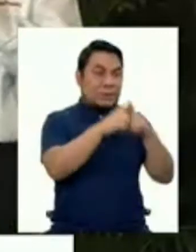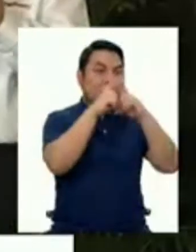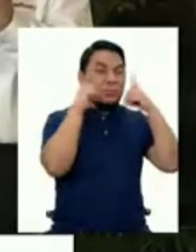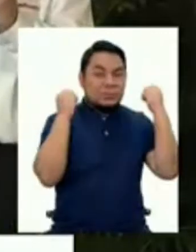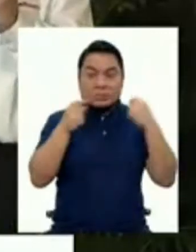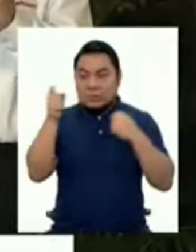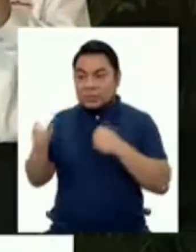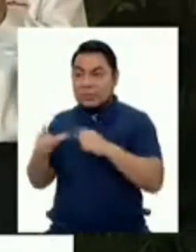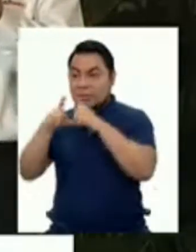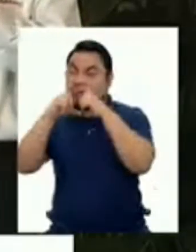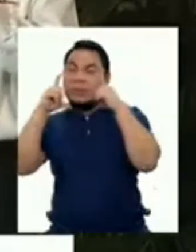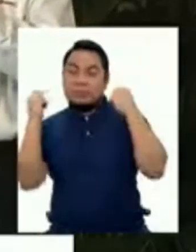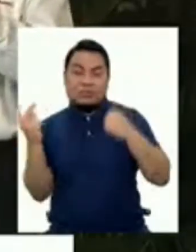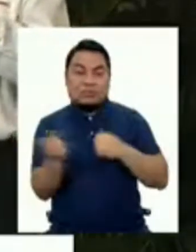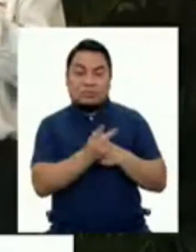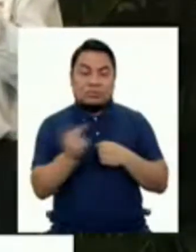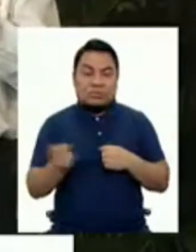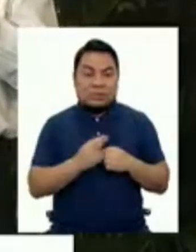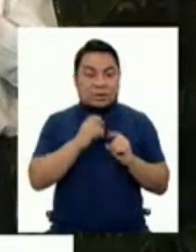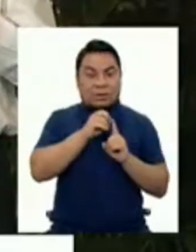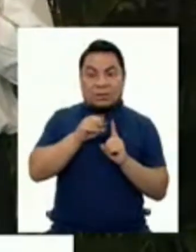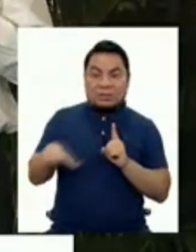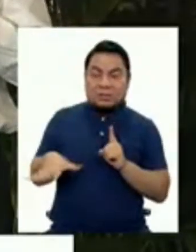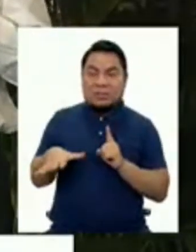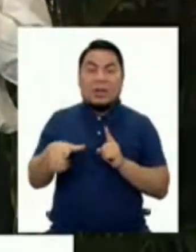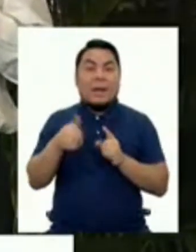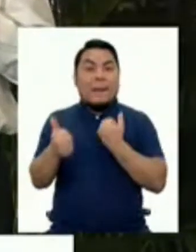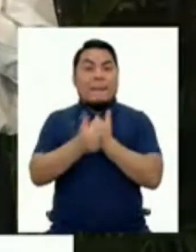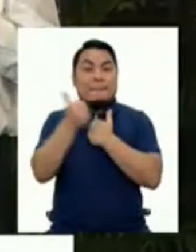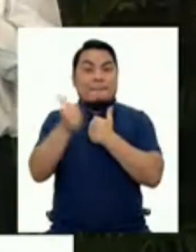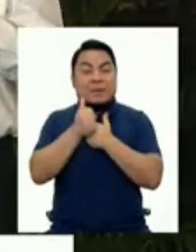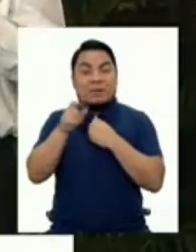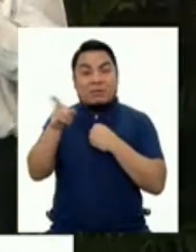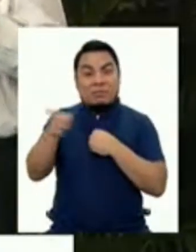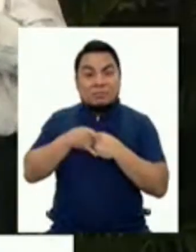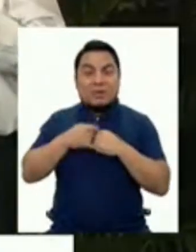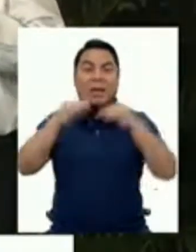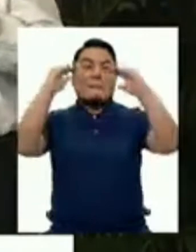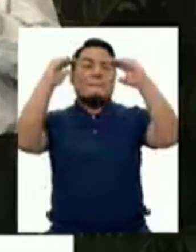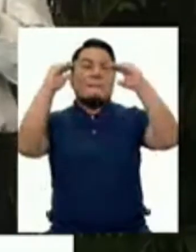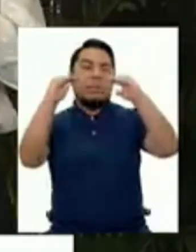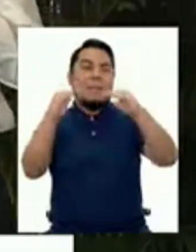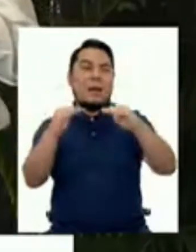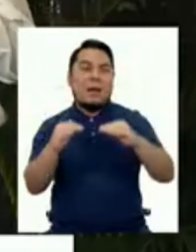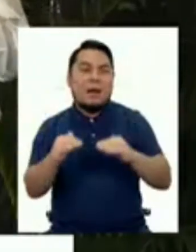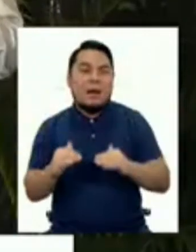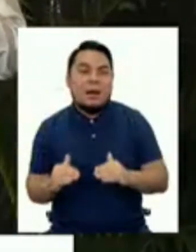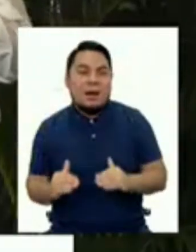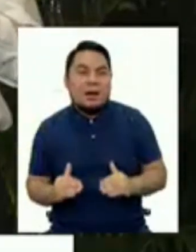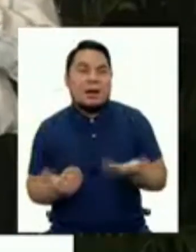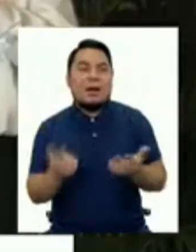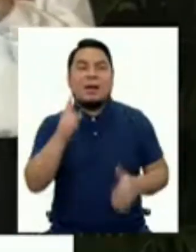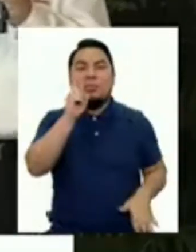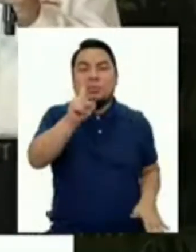ambas personas con mascarilla, el que está con el virus y quien no está, solamente